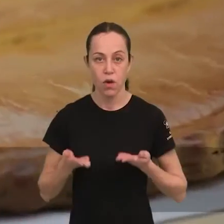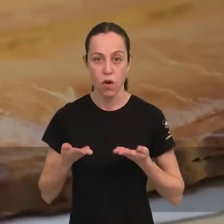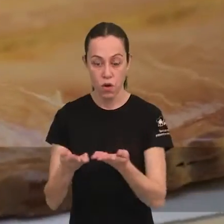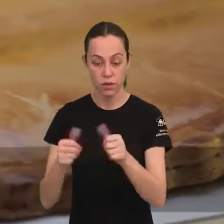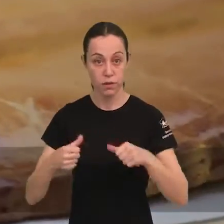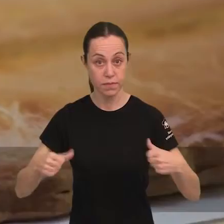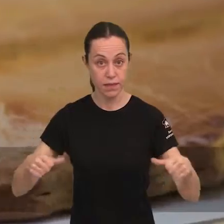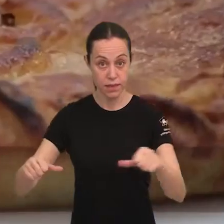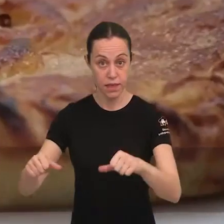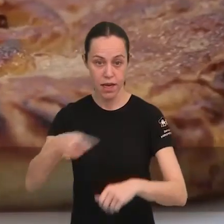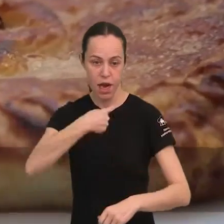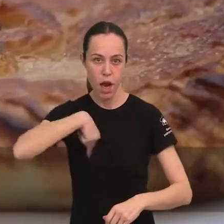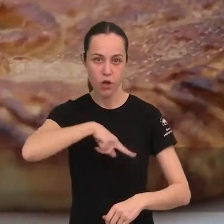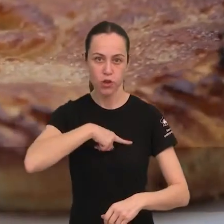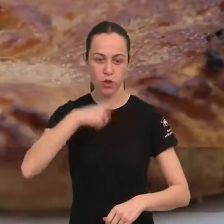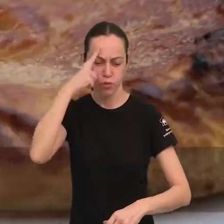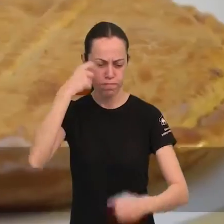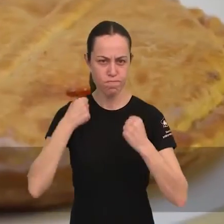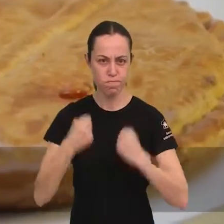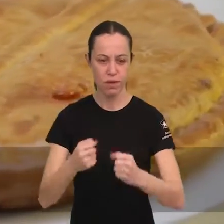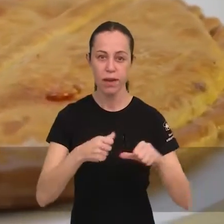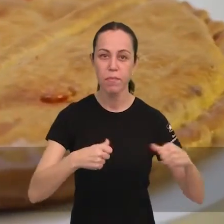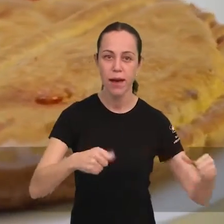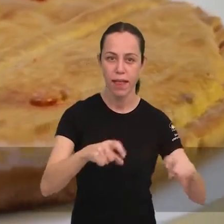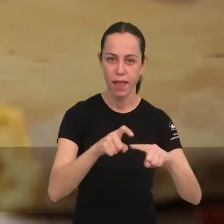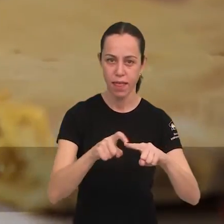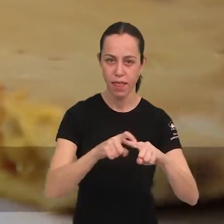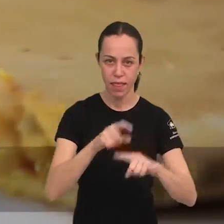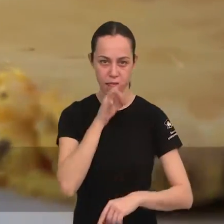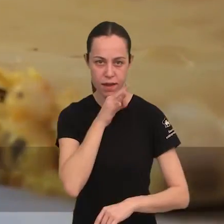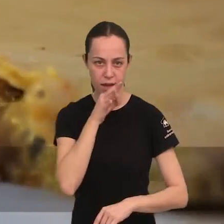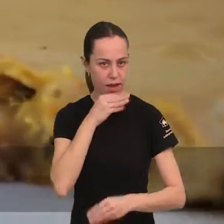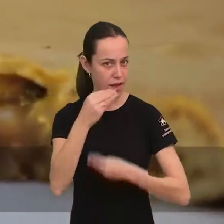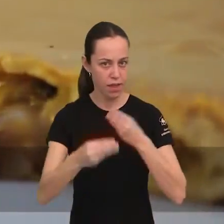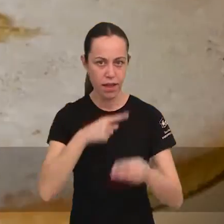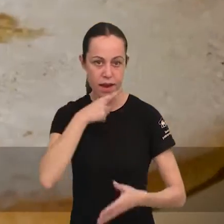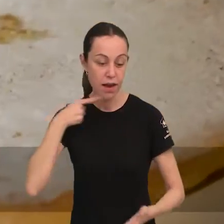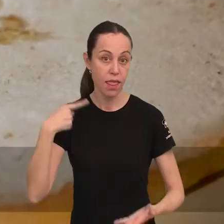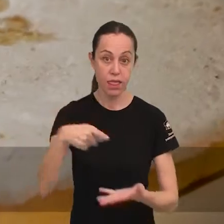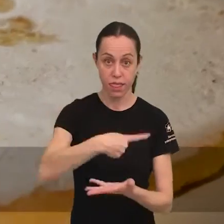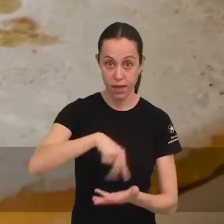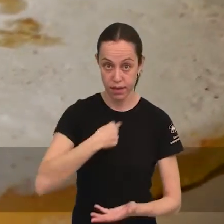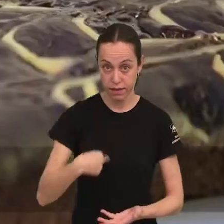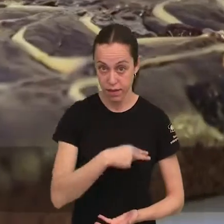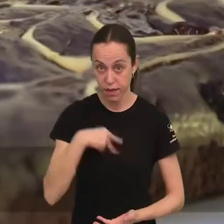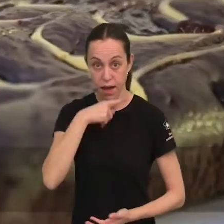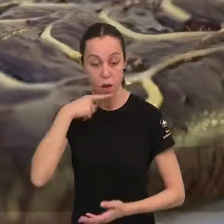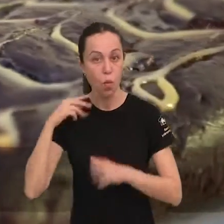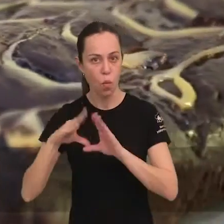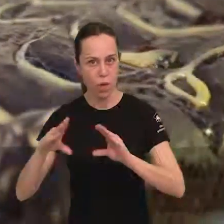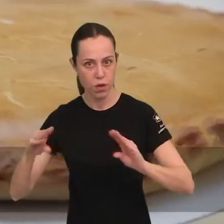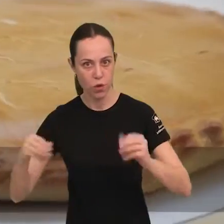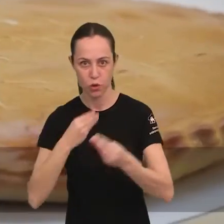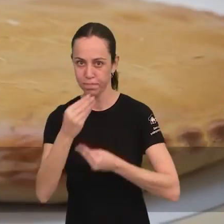En Hornos La Mastelle estamos especializados en la fabricación de empanada tradicional gallega, tarta de Santiago y